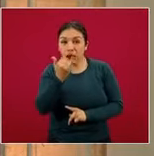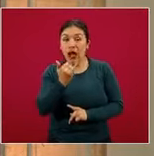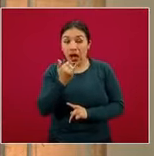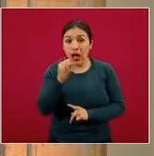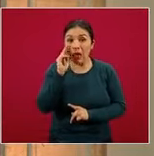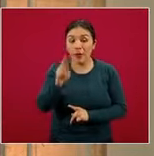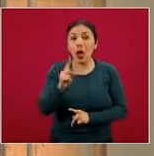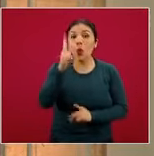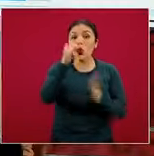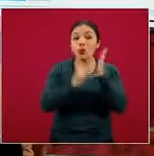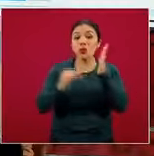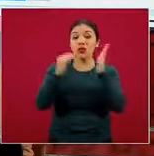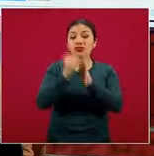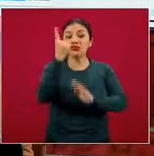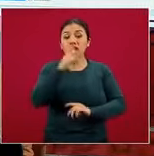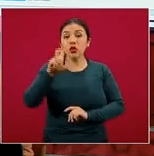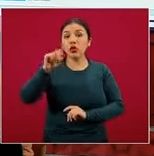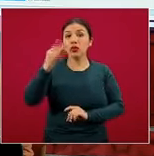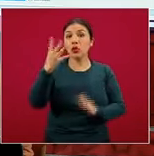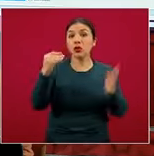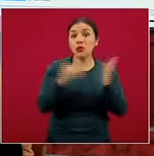ya